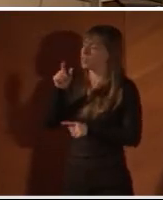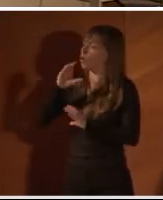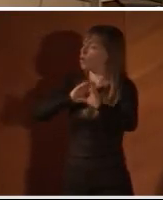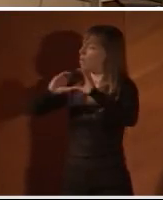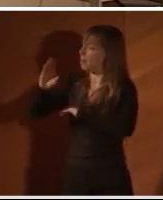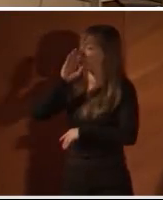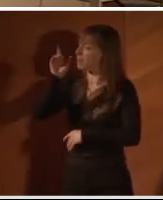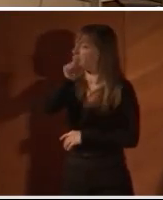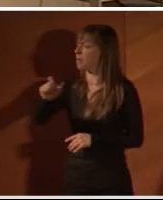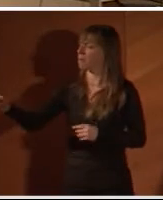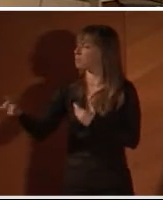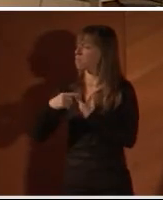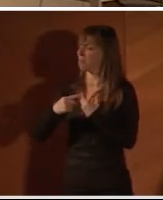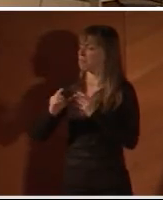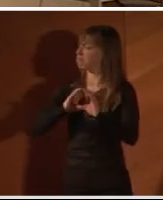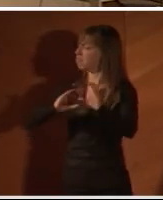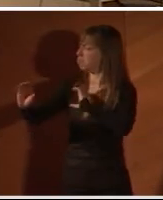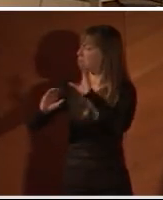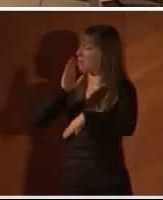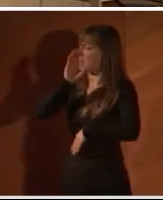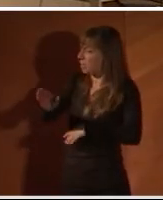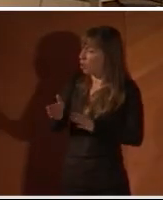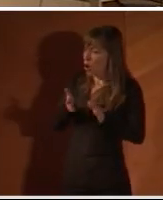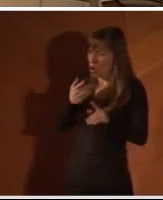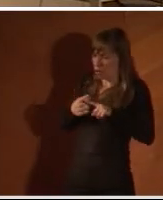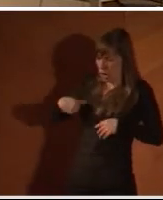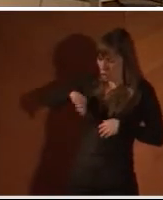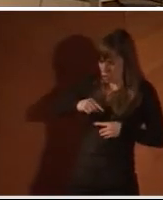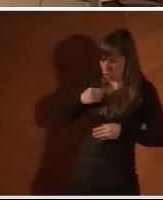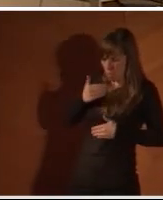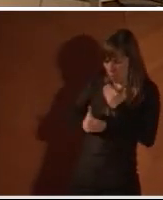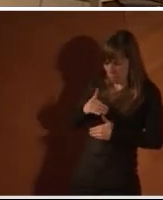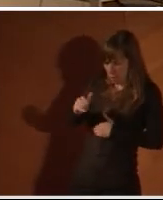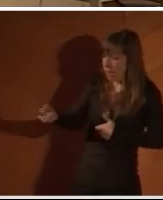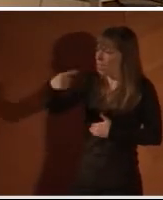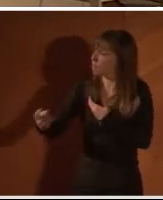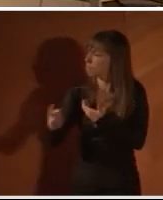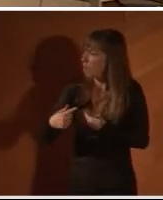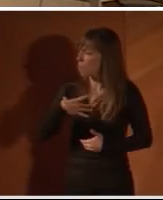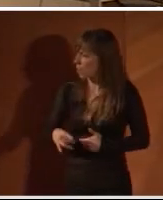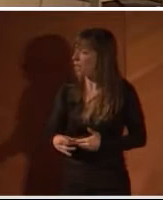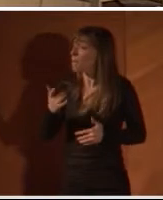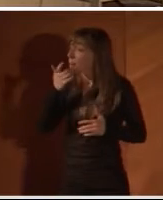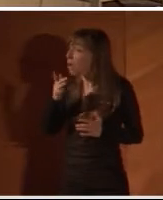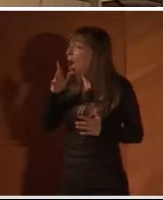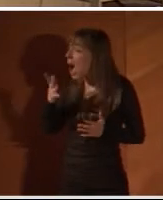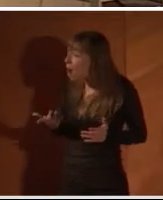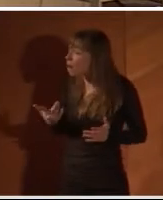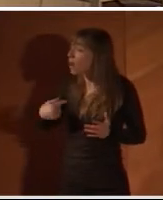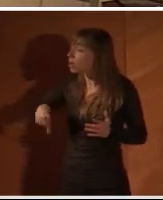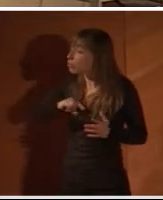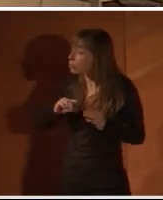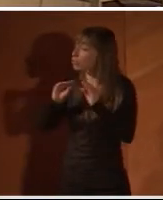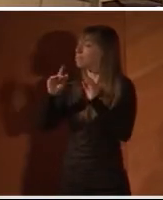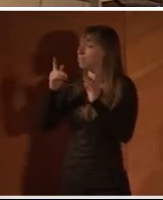con los ciudadanos y con las ciudadanas en procesos que tenemos previstos, como es en este momento el de la elaboración